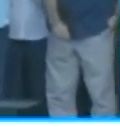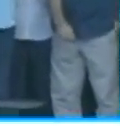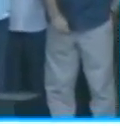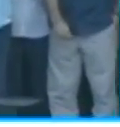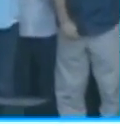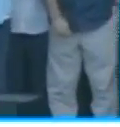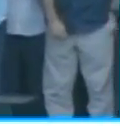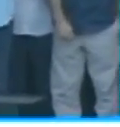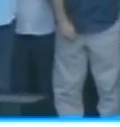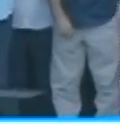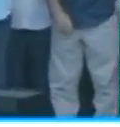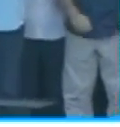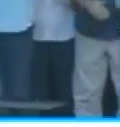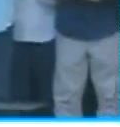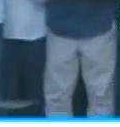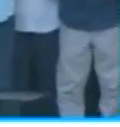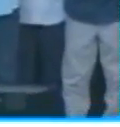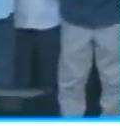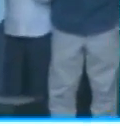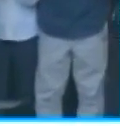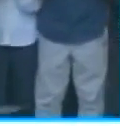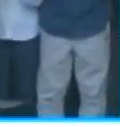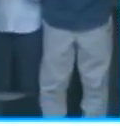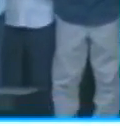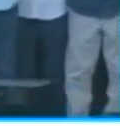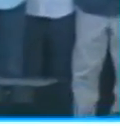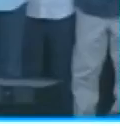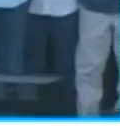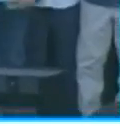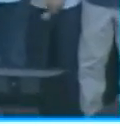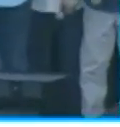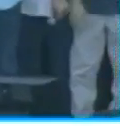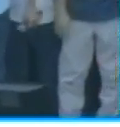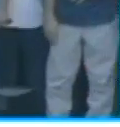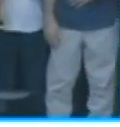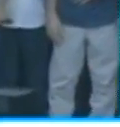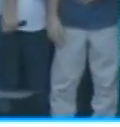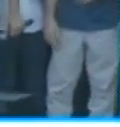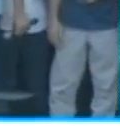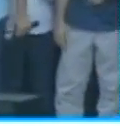¡Adelante, presidente! Vamos a darle un fuerte aplauso desde esta asamblea